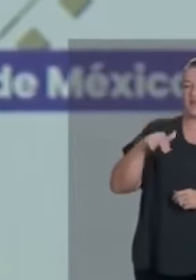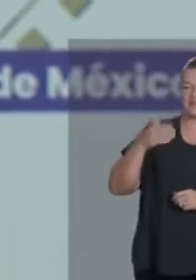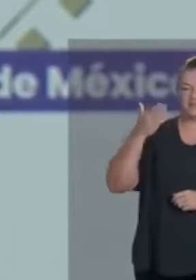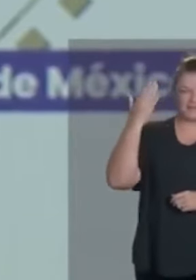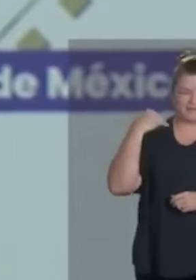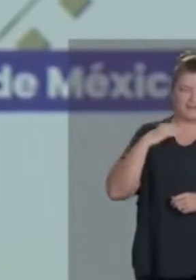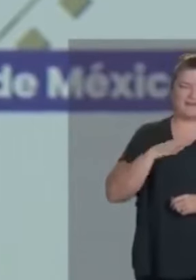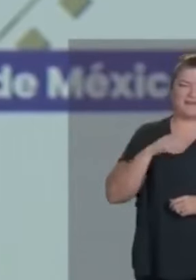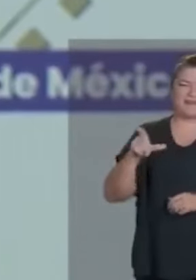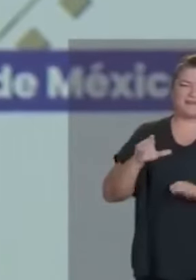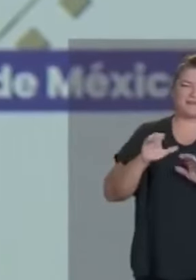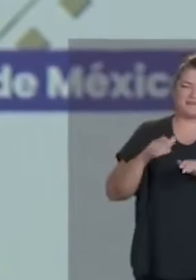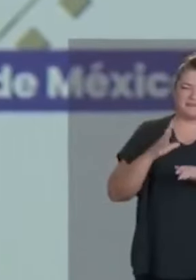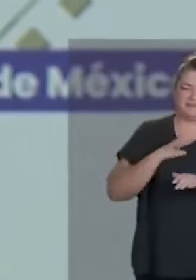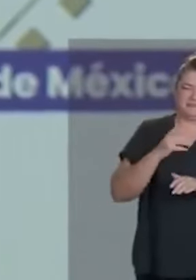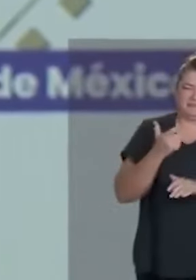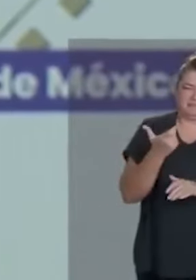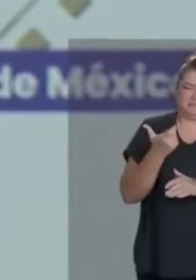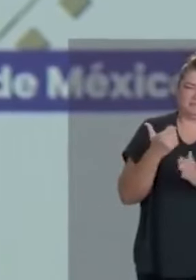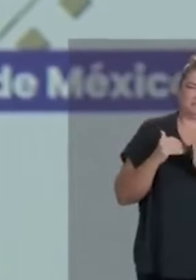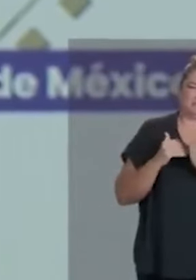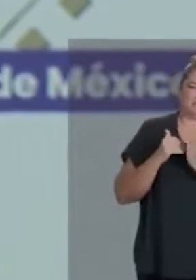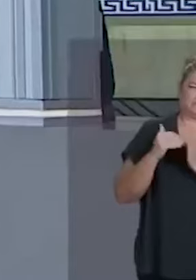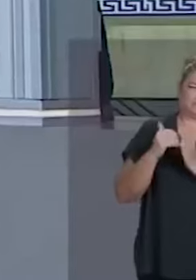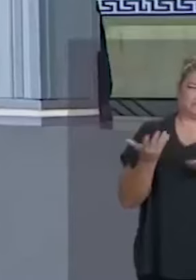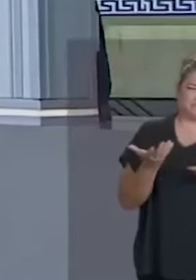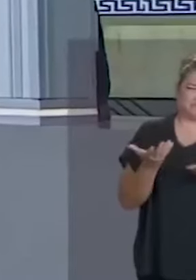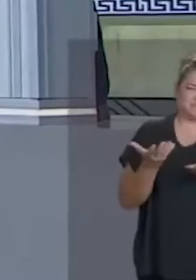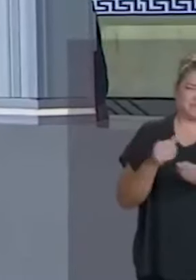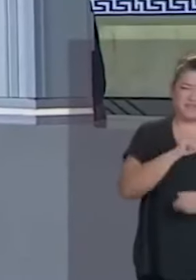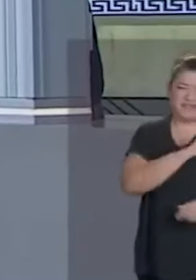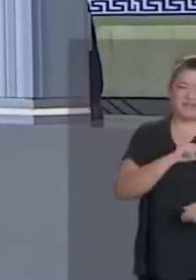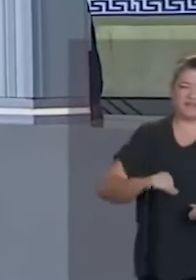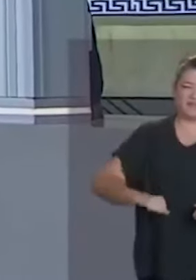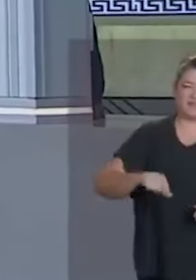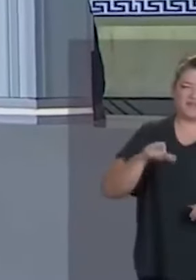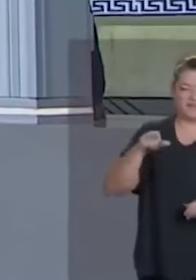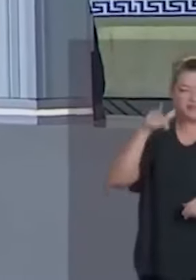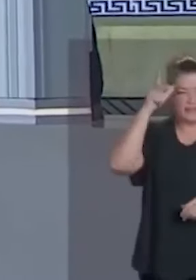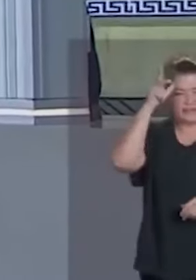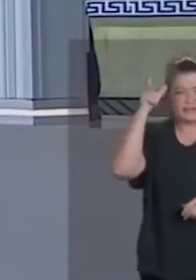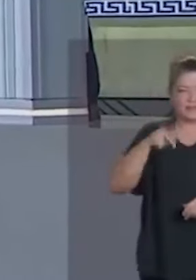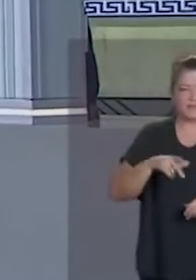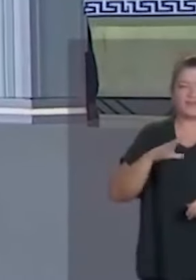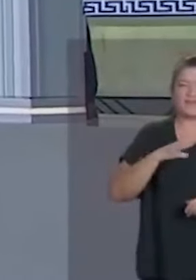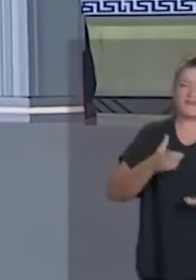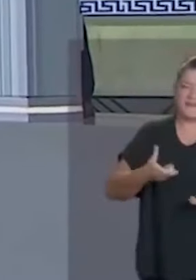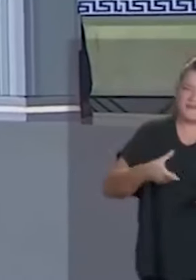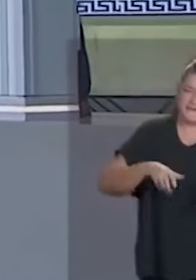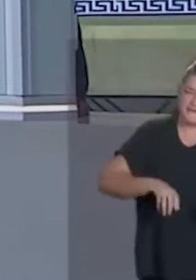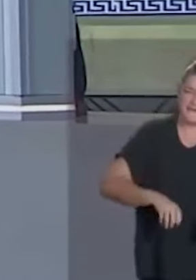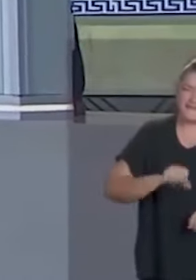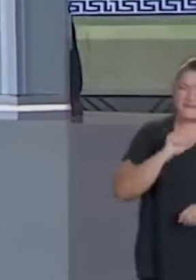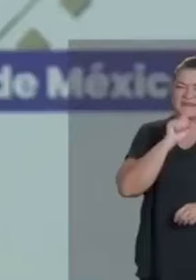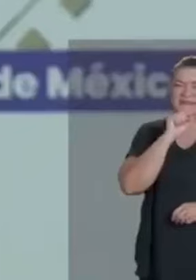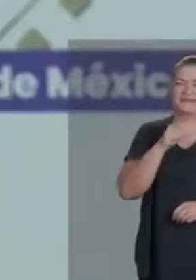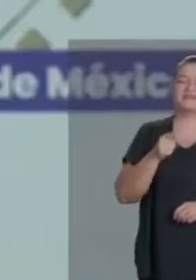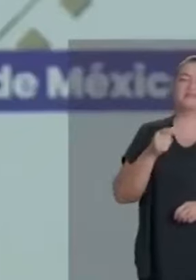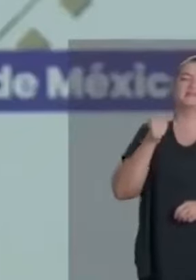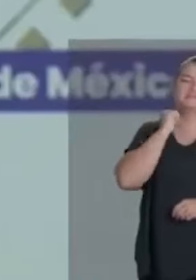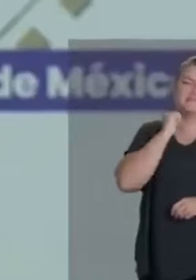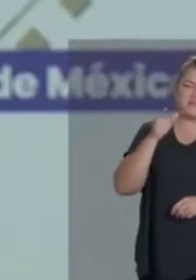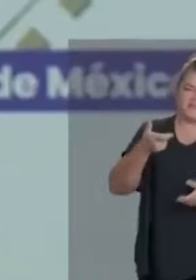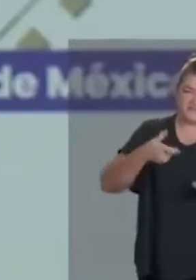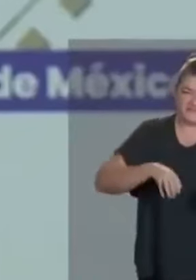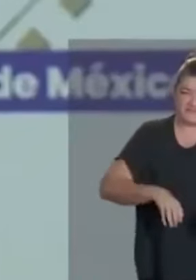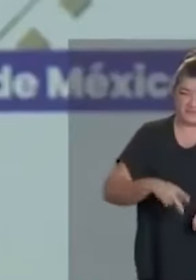mientras fue jefa delegacional en la Miguel Hidalgo y mientras fue senadora. Ahora les voy a mostrar que este es un modus